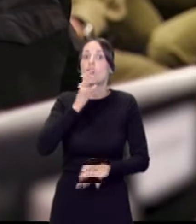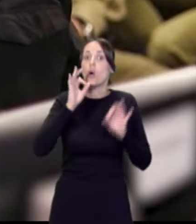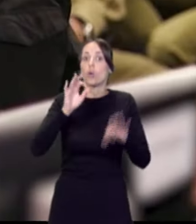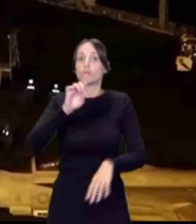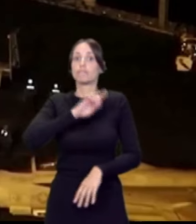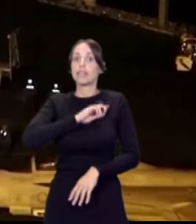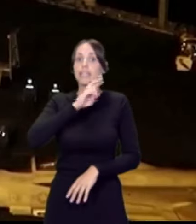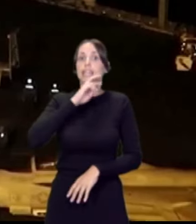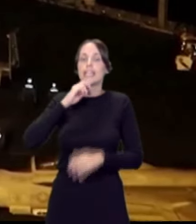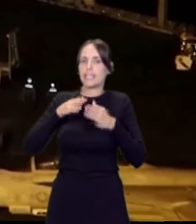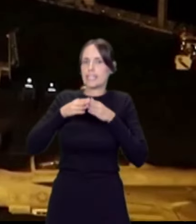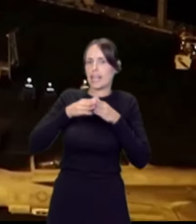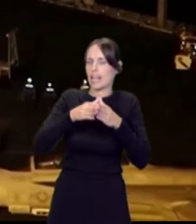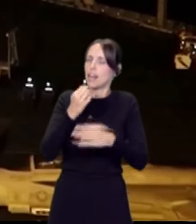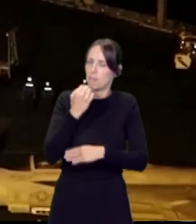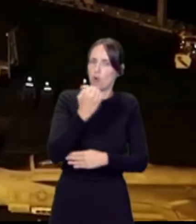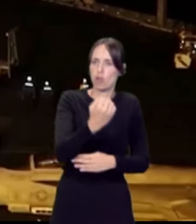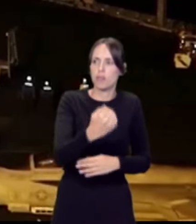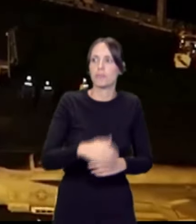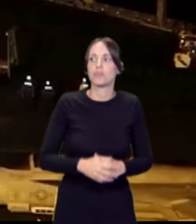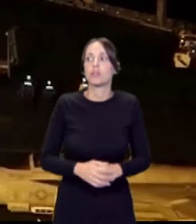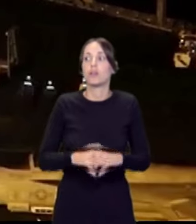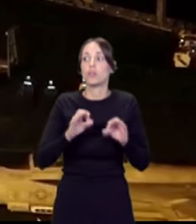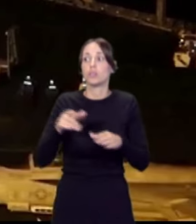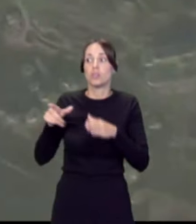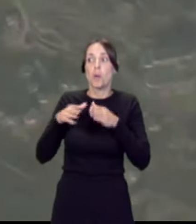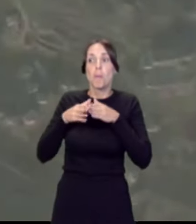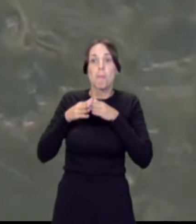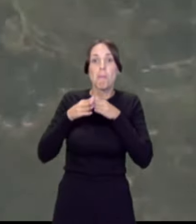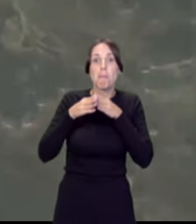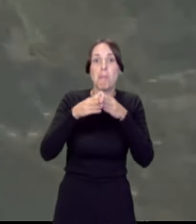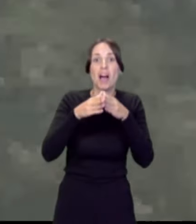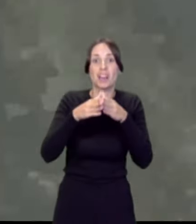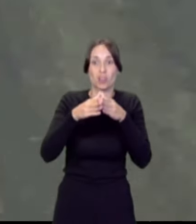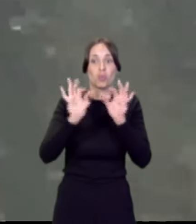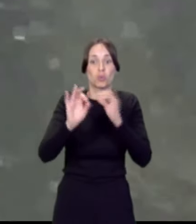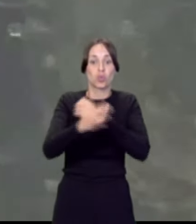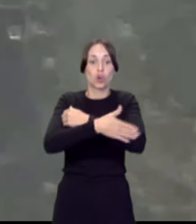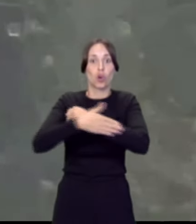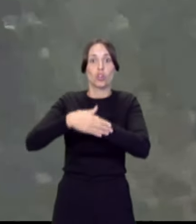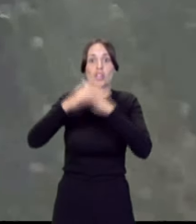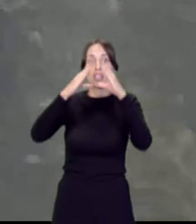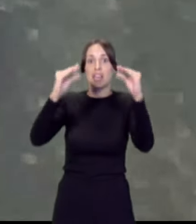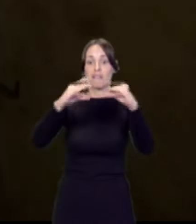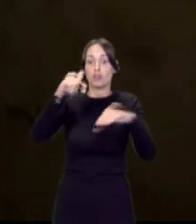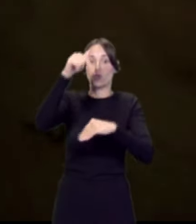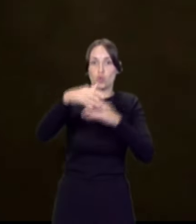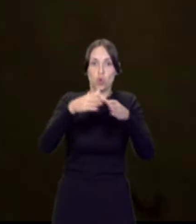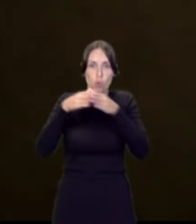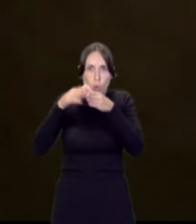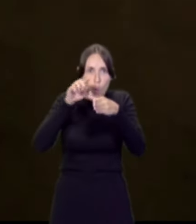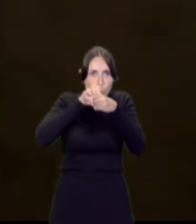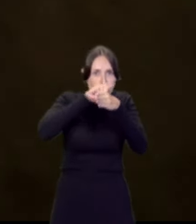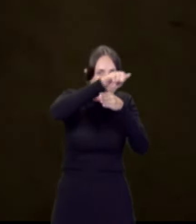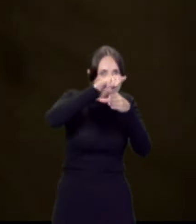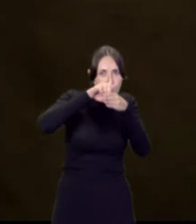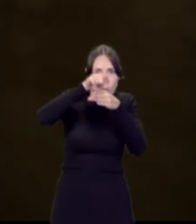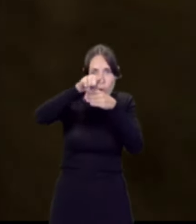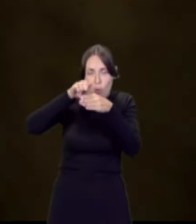israelí. Que desde este barco, desplegado frente a la costa sur de Líbano, ha bombardeado